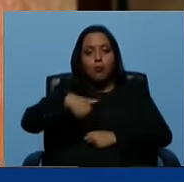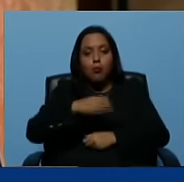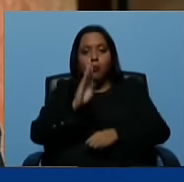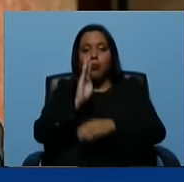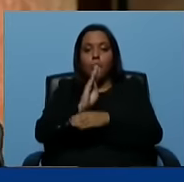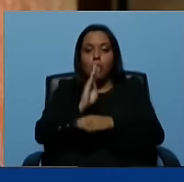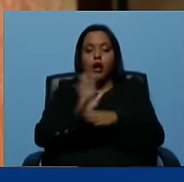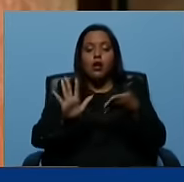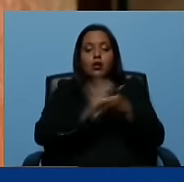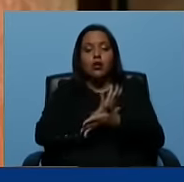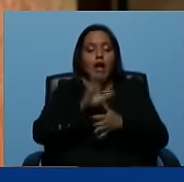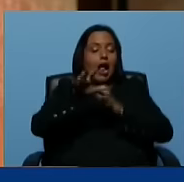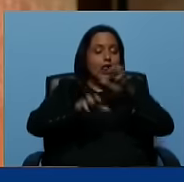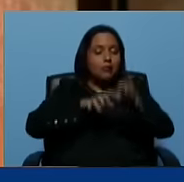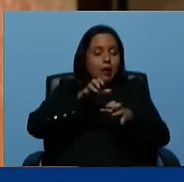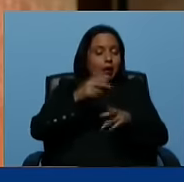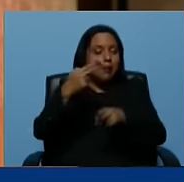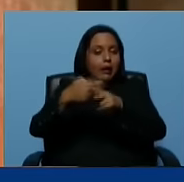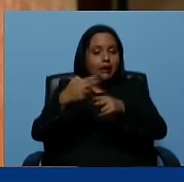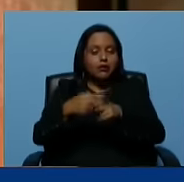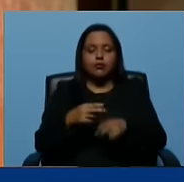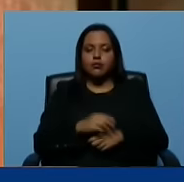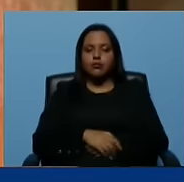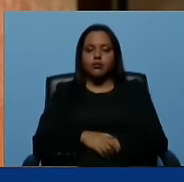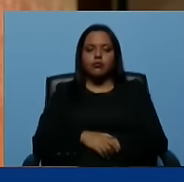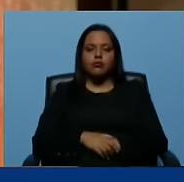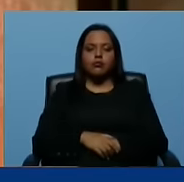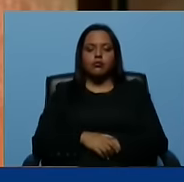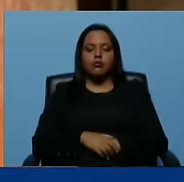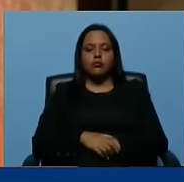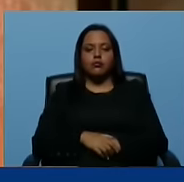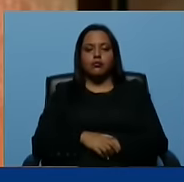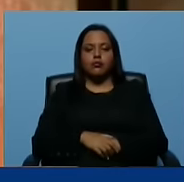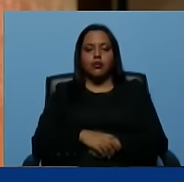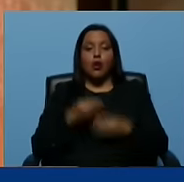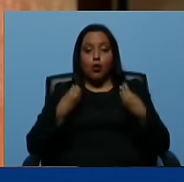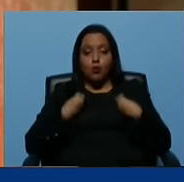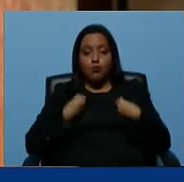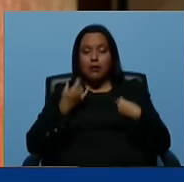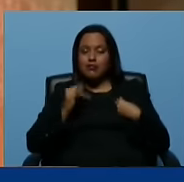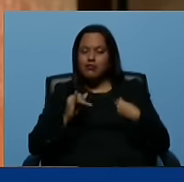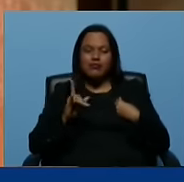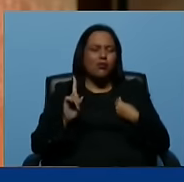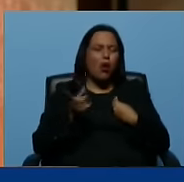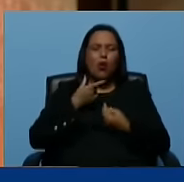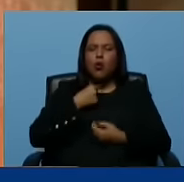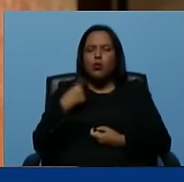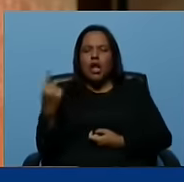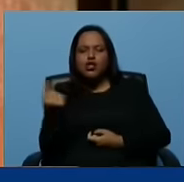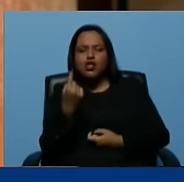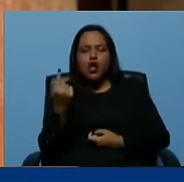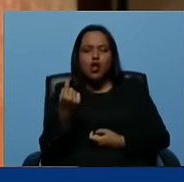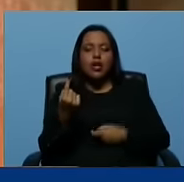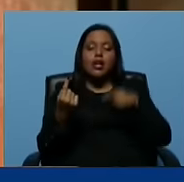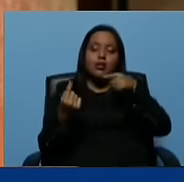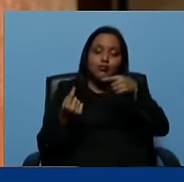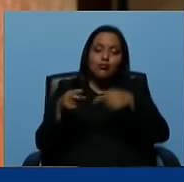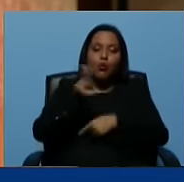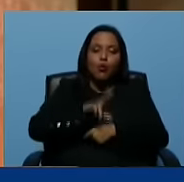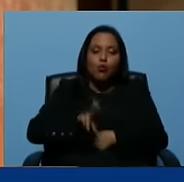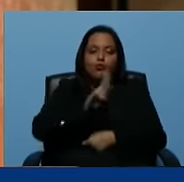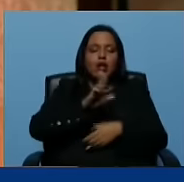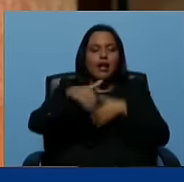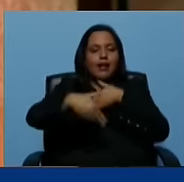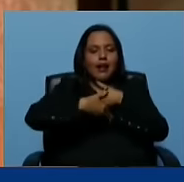de depredadores. Es decir, el ser humano le teme al aislamiento, y eso es exactamente lo que utilizan las